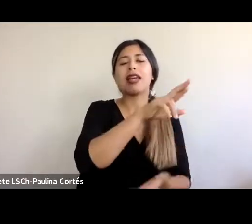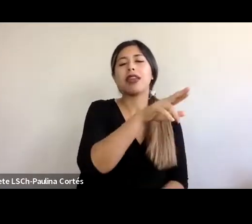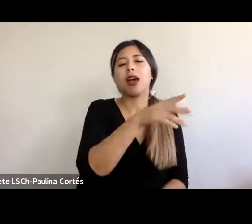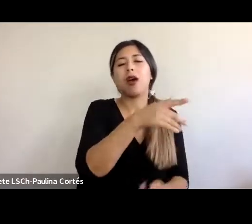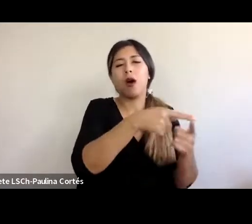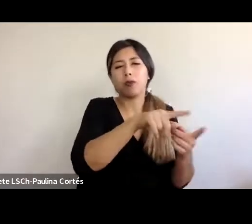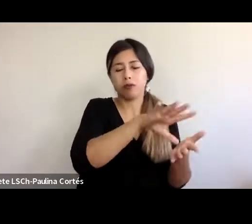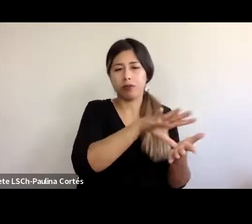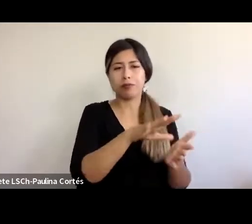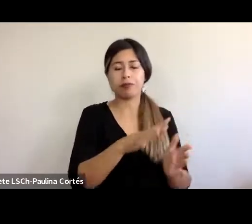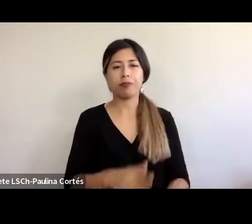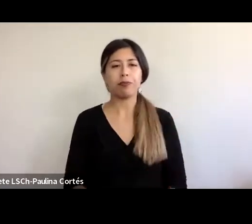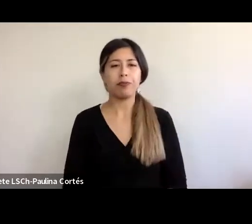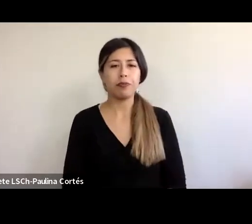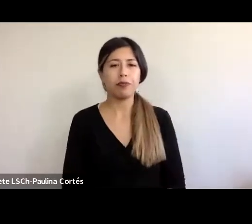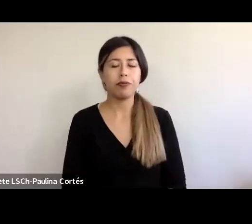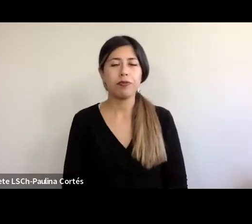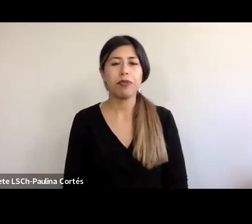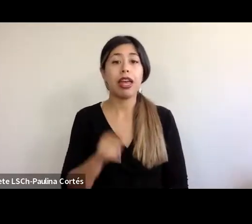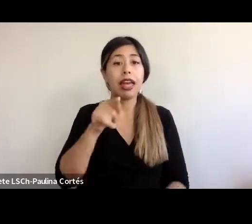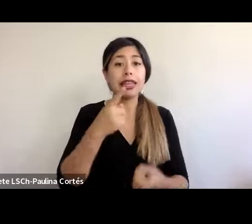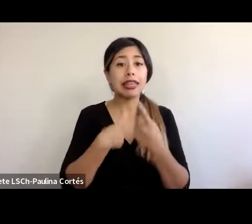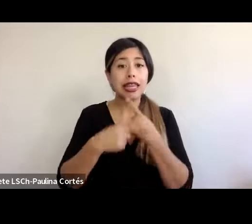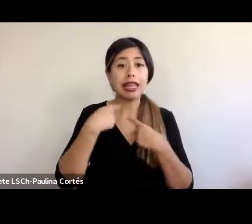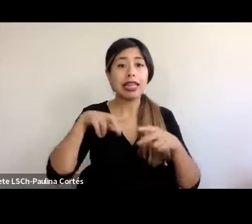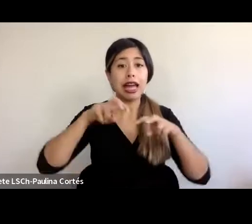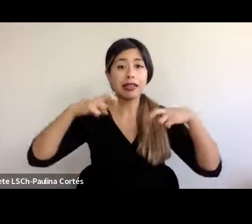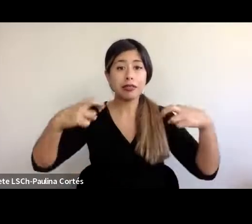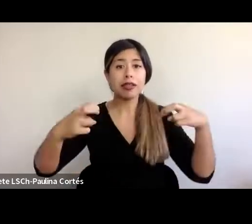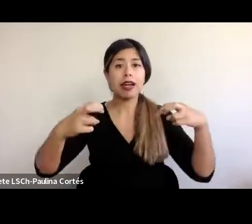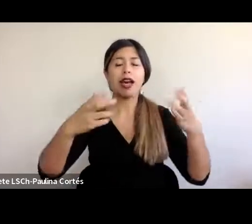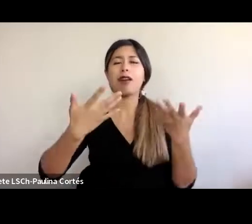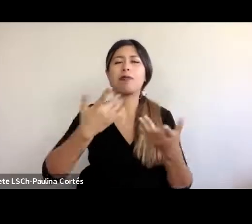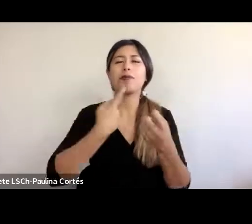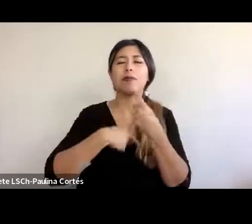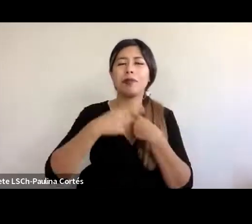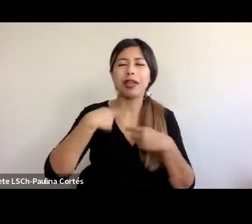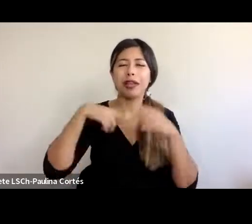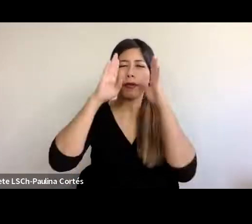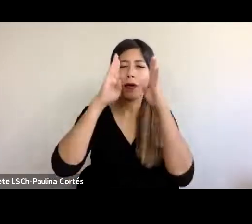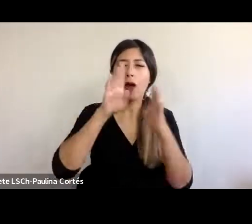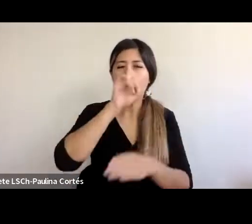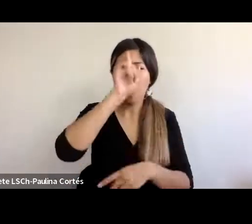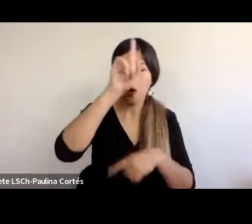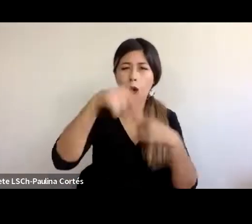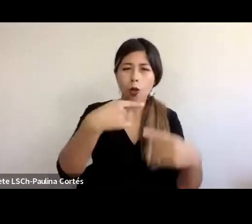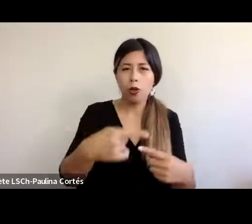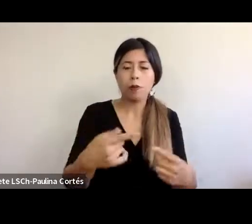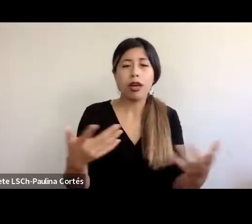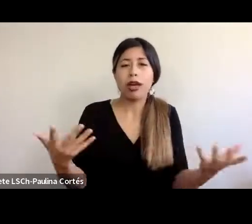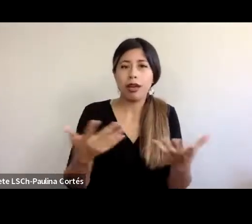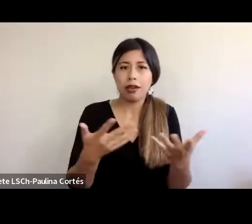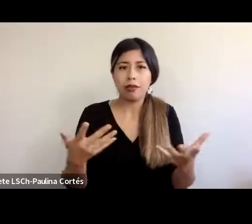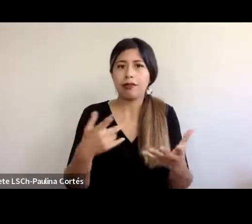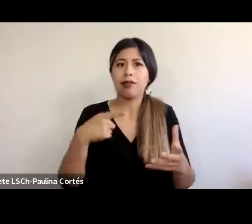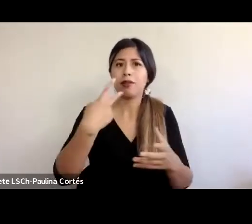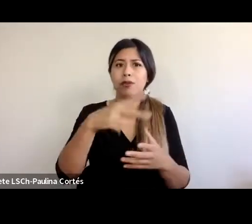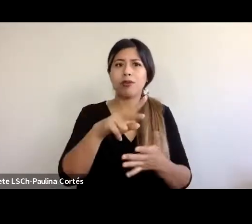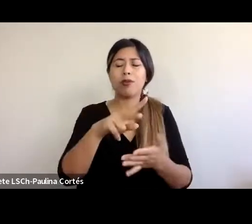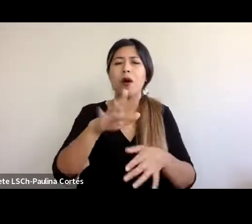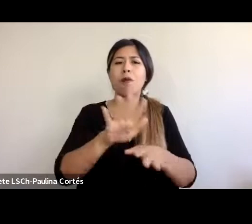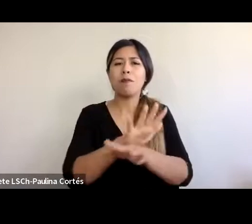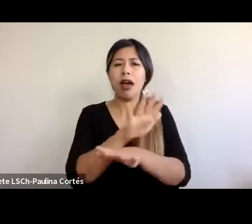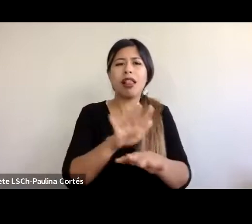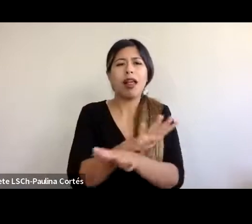latinoamericanos que están muy interesados, acostumbrados y cuyas películas versan sobre muchísimos temas de